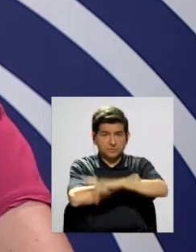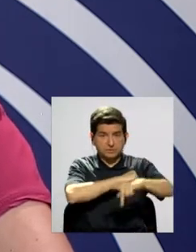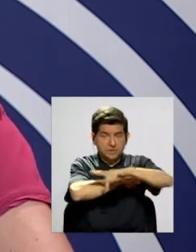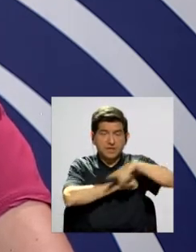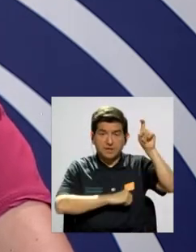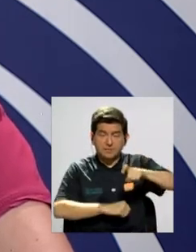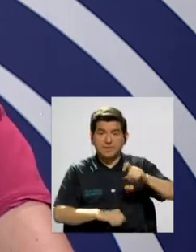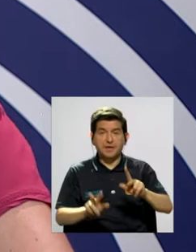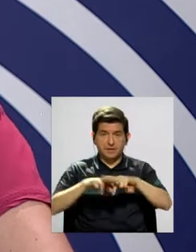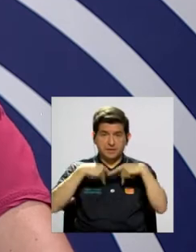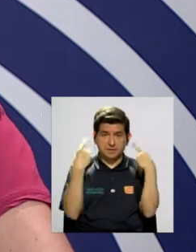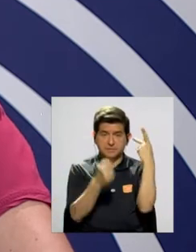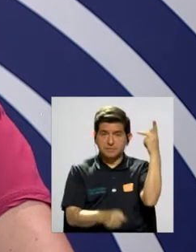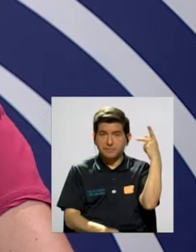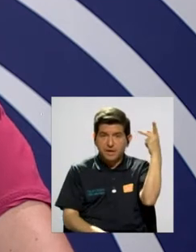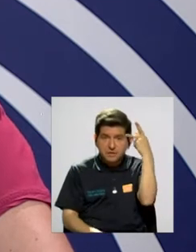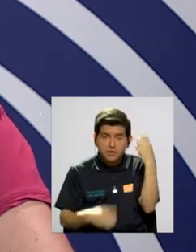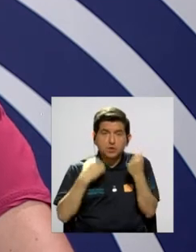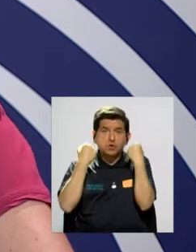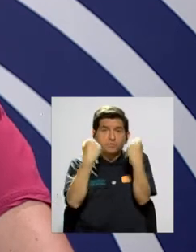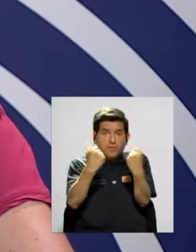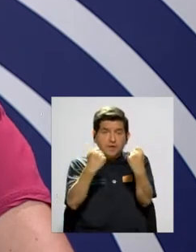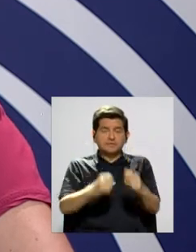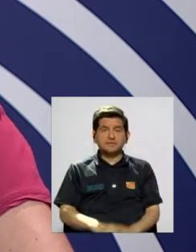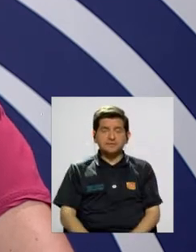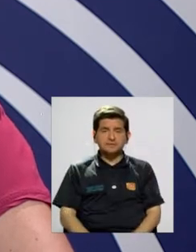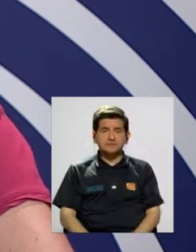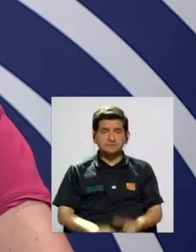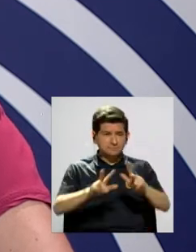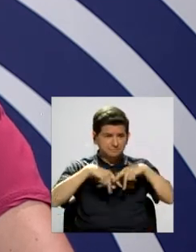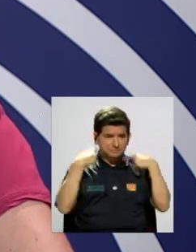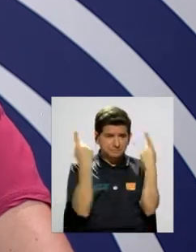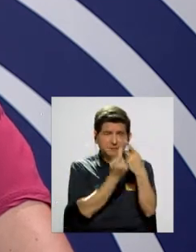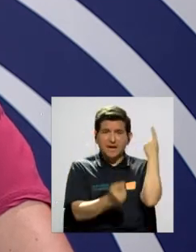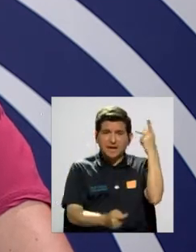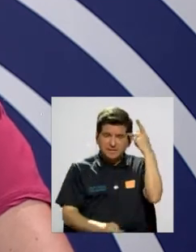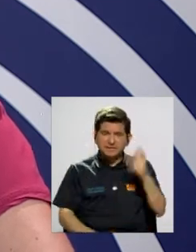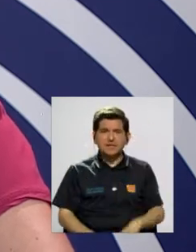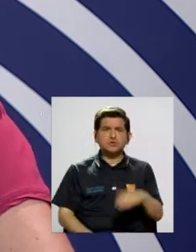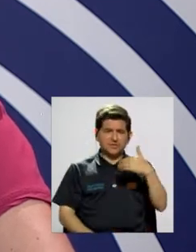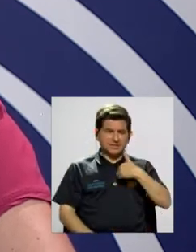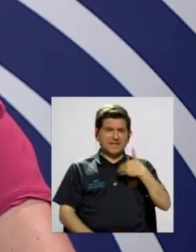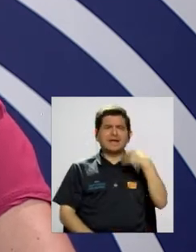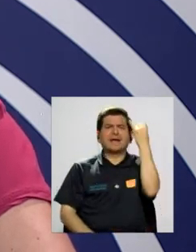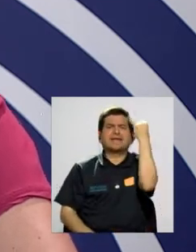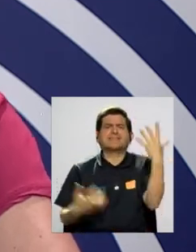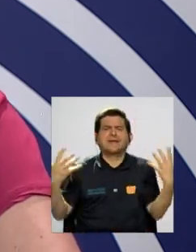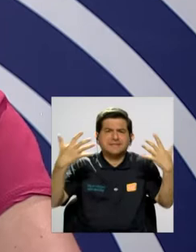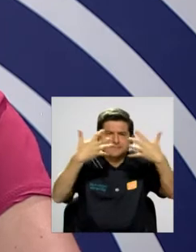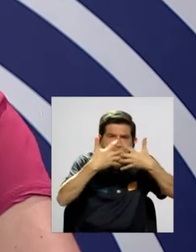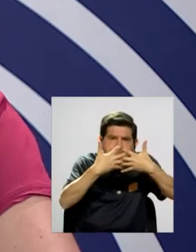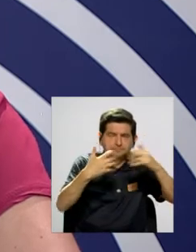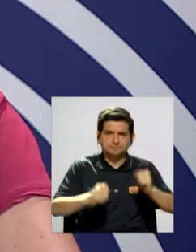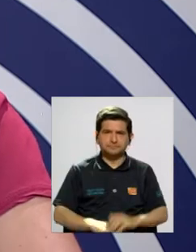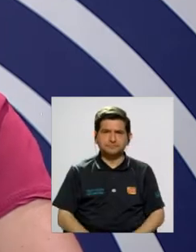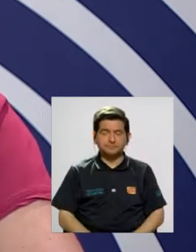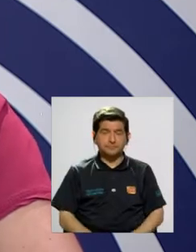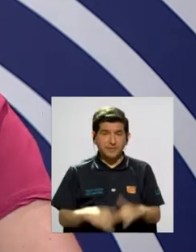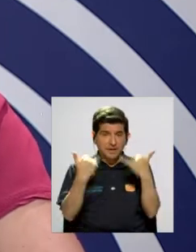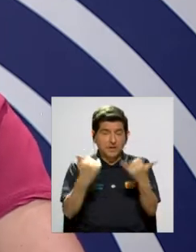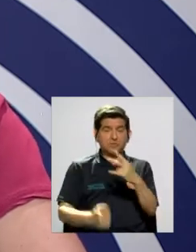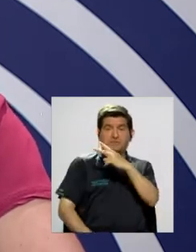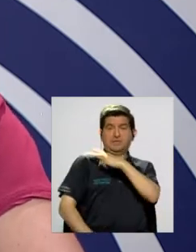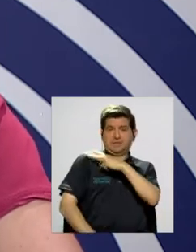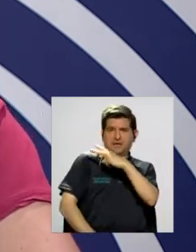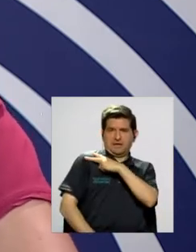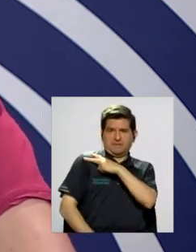partidos políticos fuertes, nuestro país necesita partidos políticos coherentes. Y en este momento creo que las